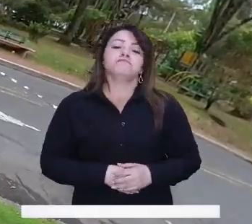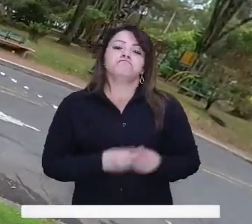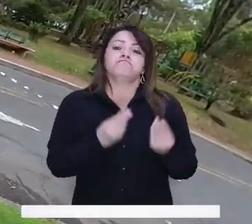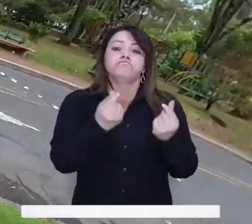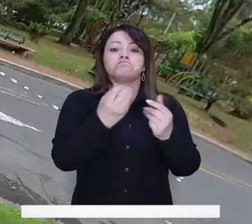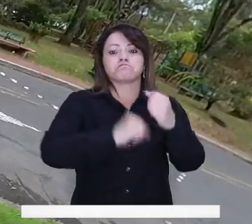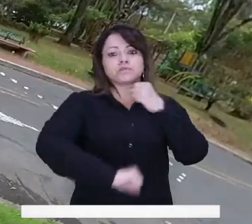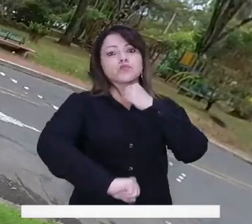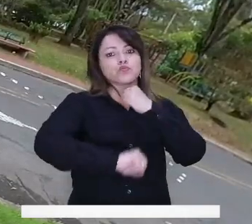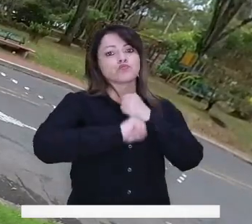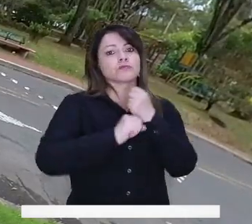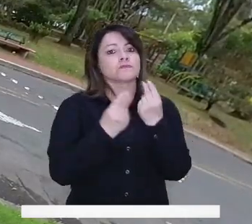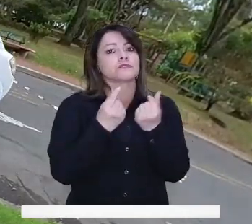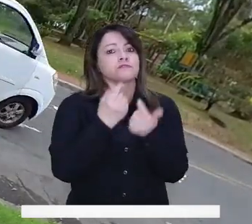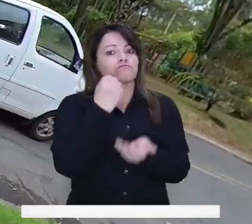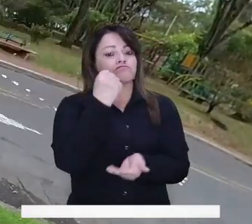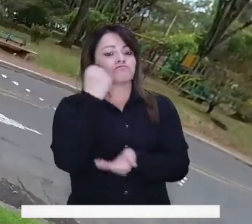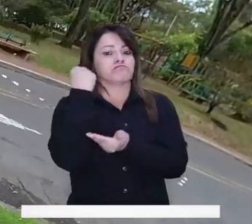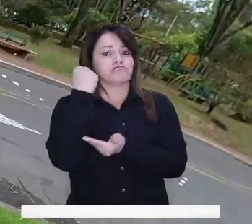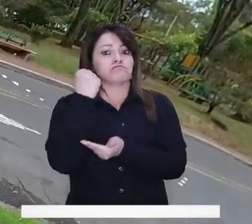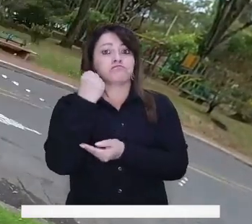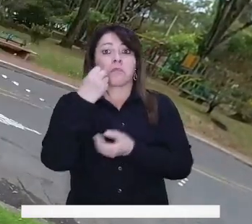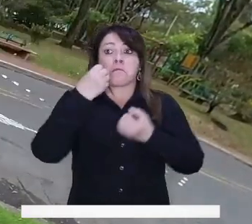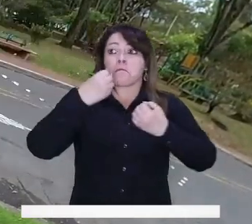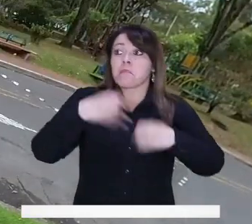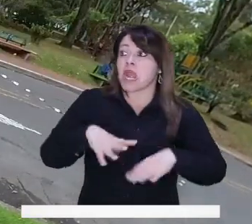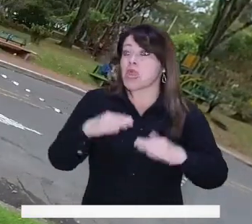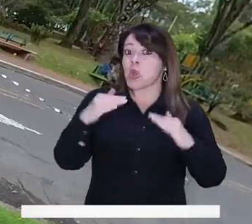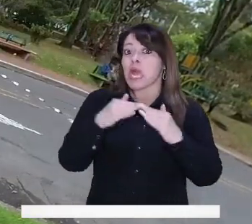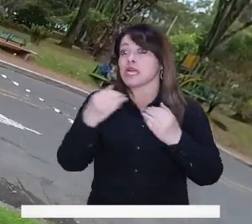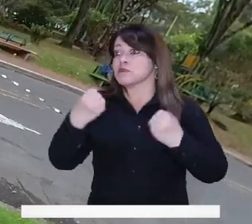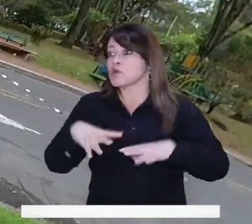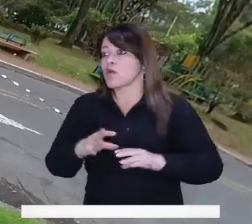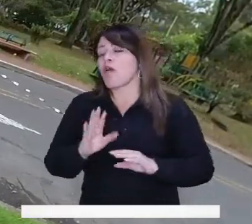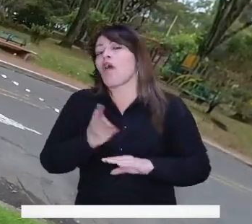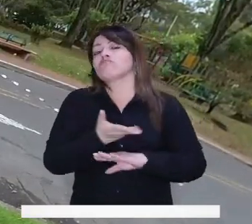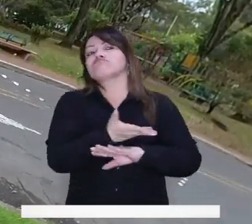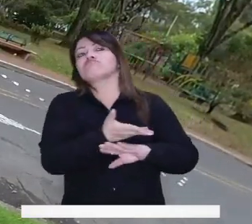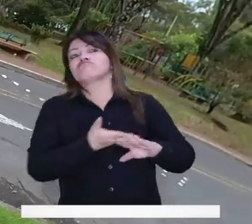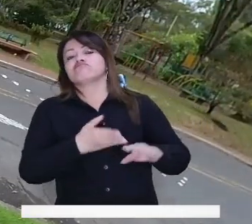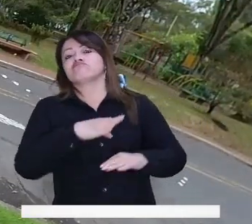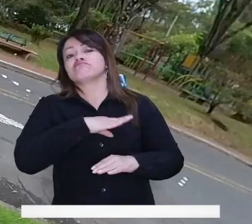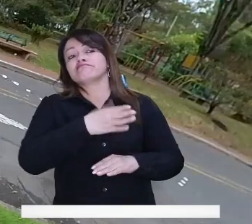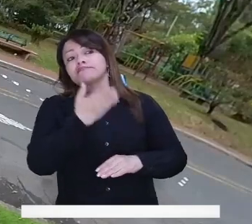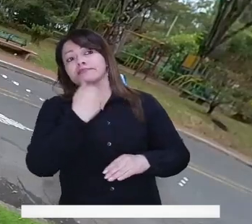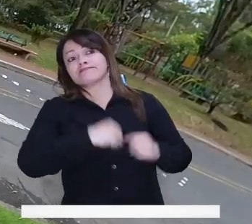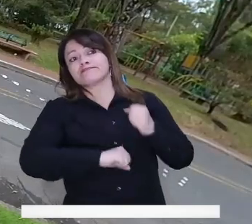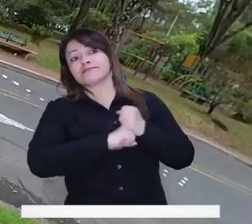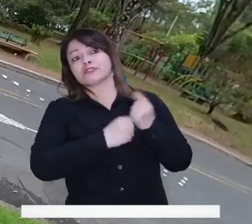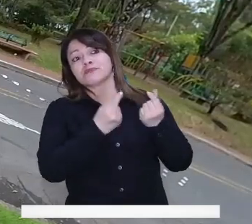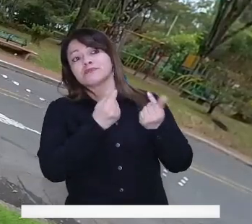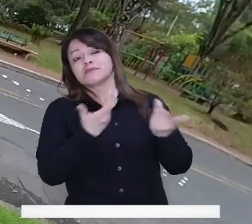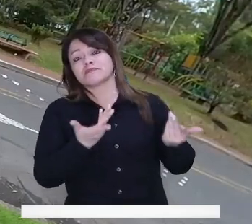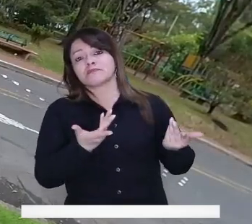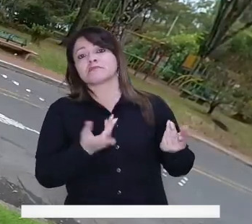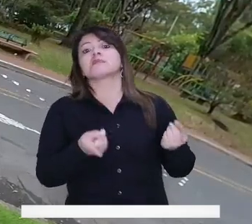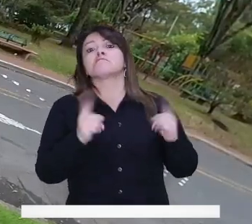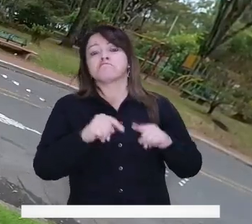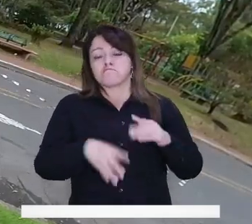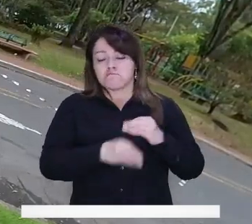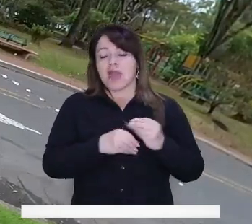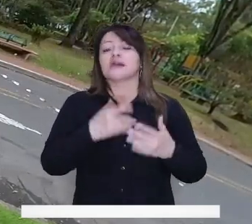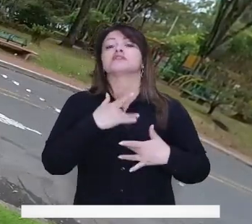lado, ayuda económica, porque pues siempre, si hay pérdidas, pues siempre es bueno cualquier tipo de compensación económica. Pero además que